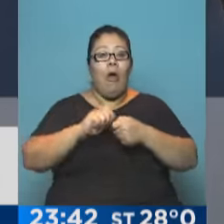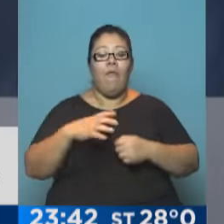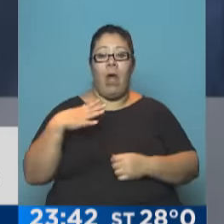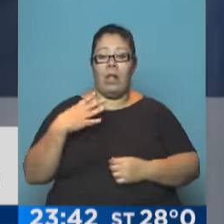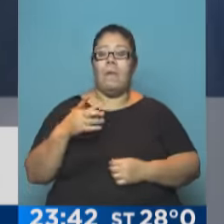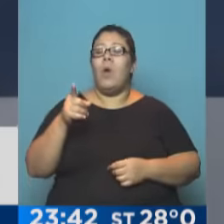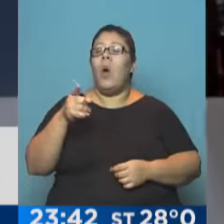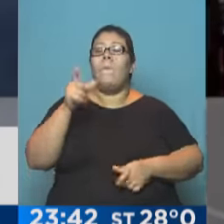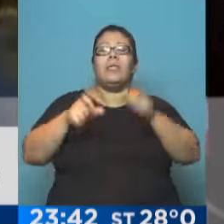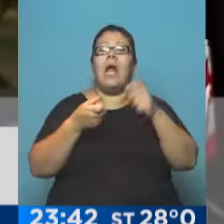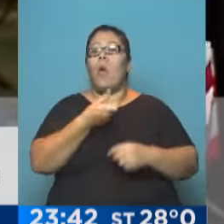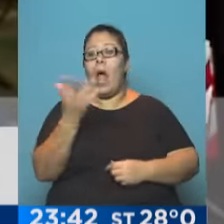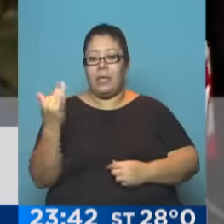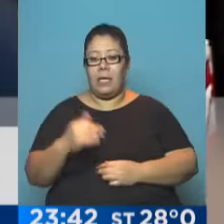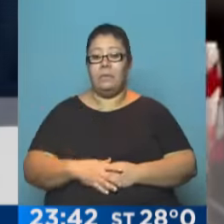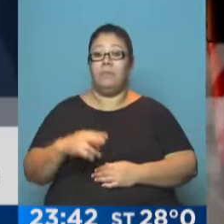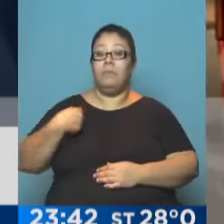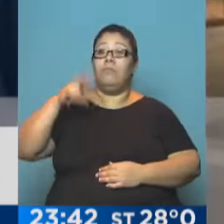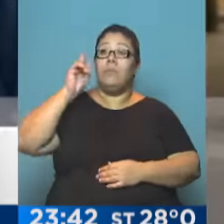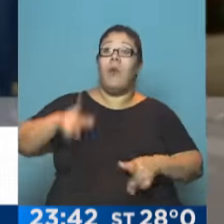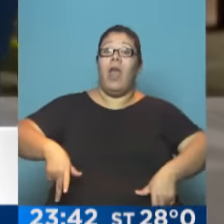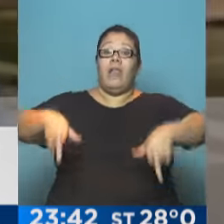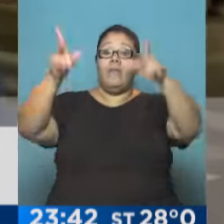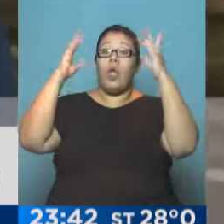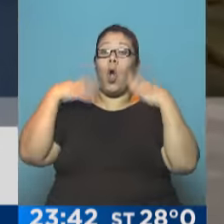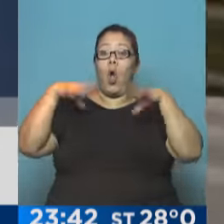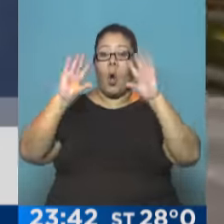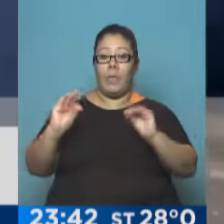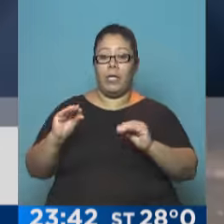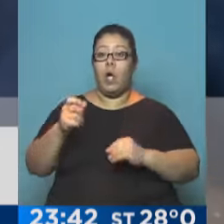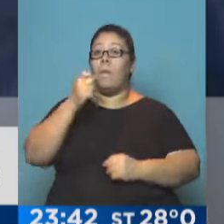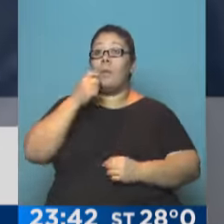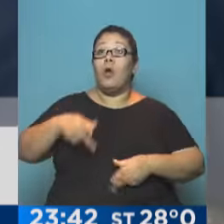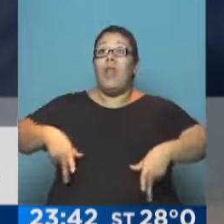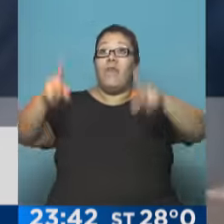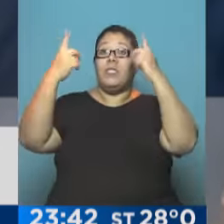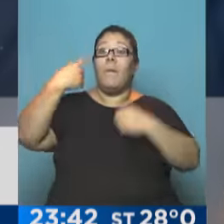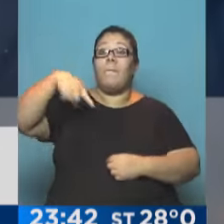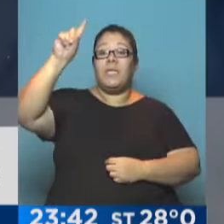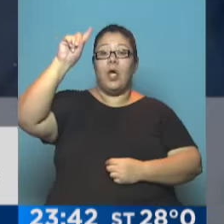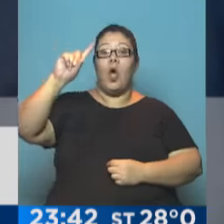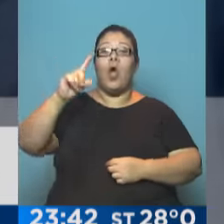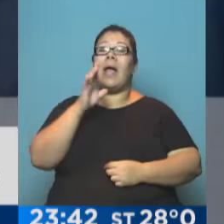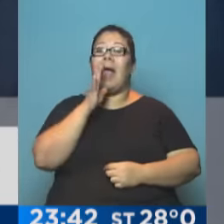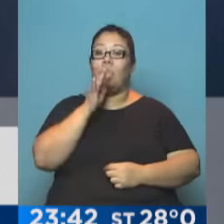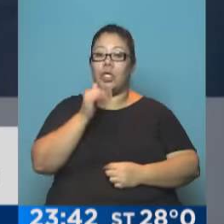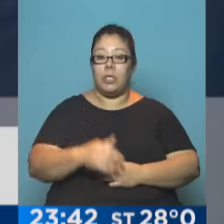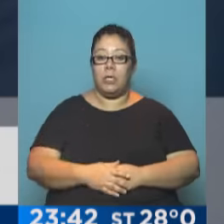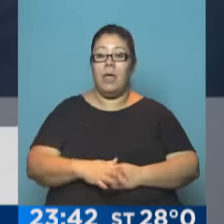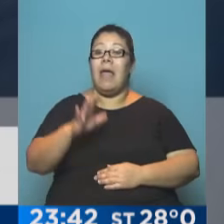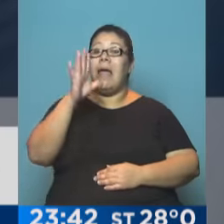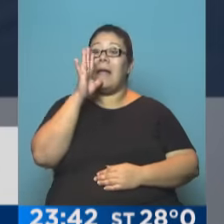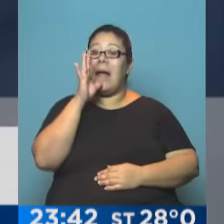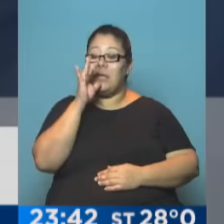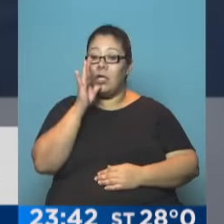sin luz? Porque, por ejemplo, ahora vemos un edificio entero. Mirá, suponete, este edificio tiene 14 pisos. Los 14 pisos con 4